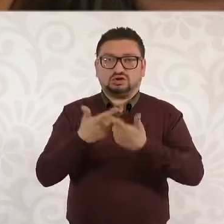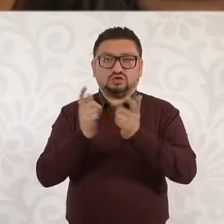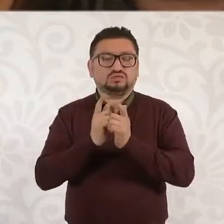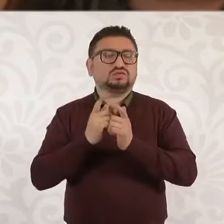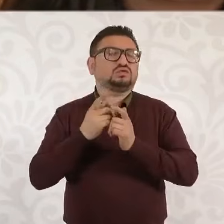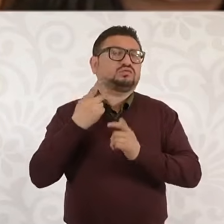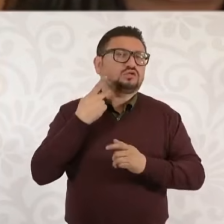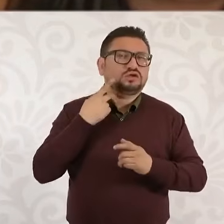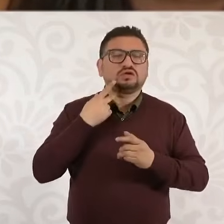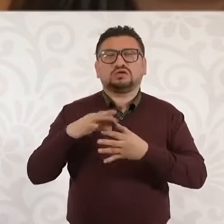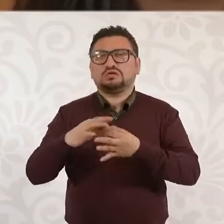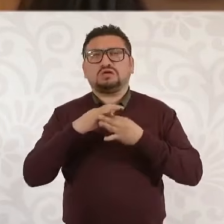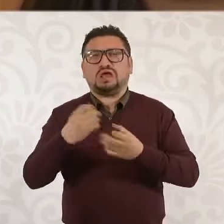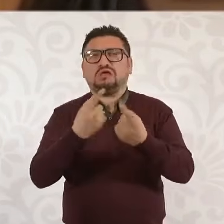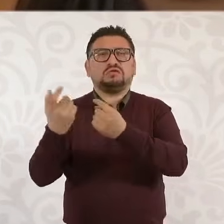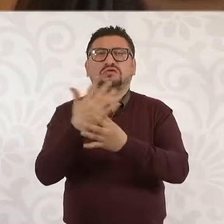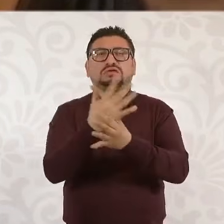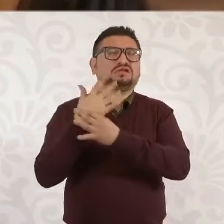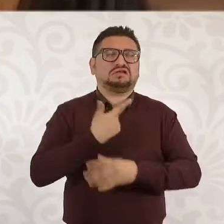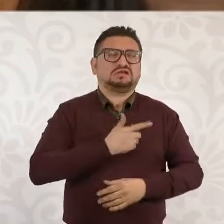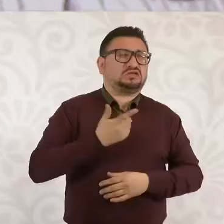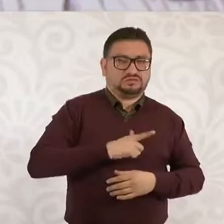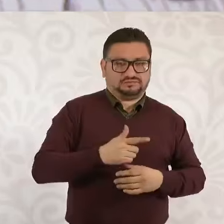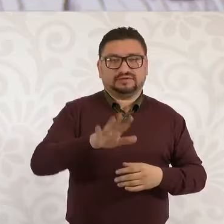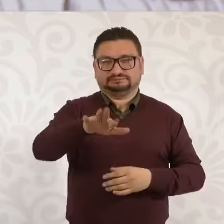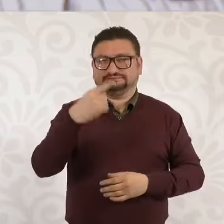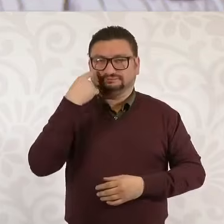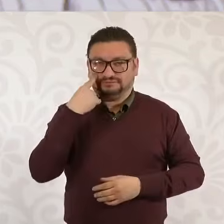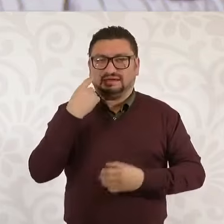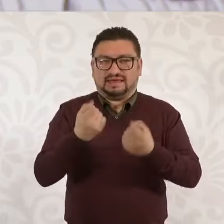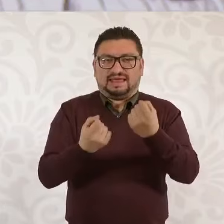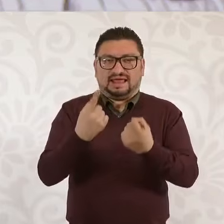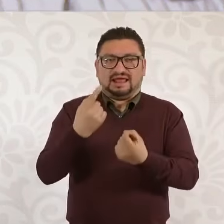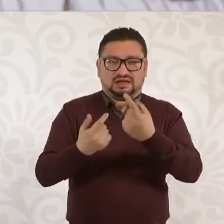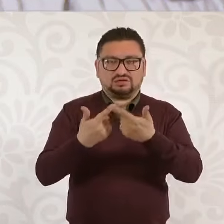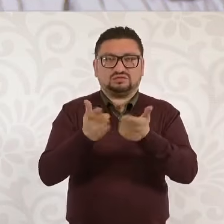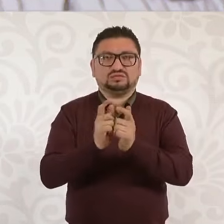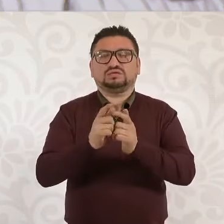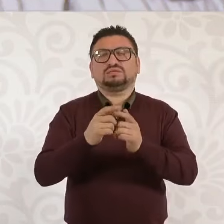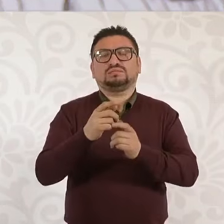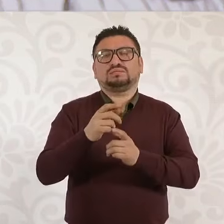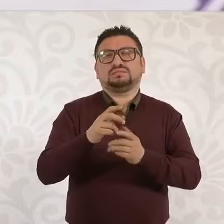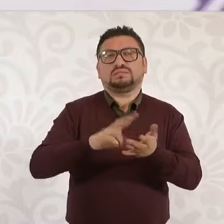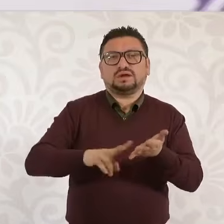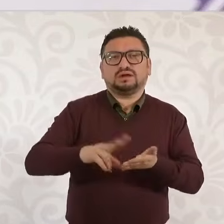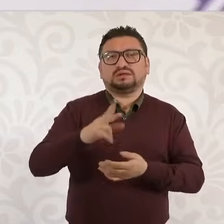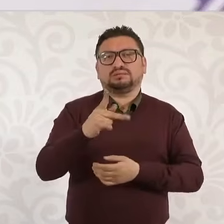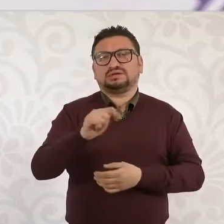Porque ayer salieron diciendo que, bueno, pues que iban a esperar. Bueno, pero hay que no partidos. O sea, el Verde y el PT, por ejemplo.